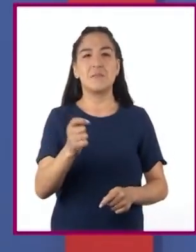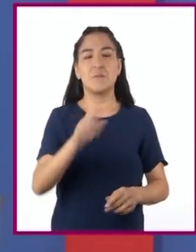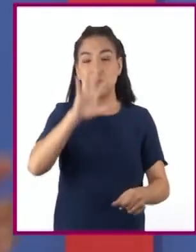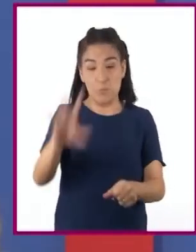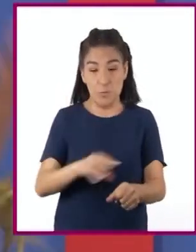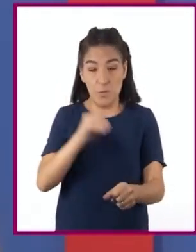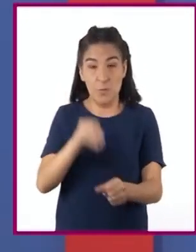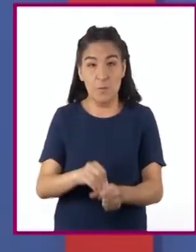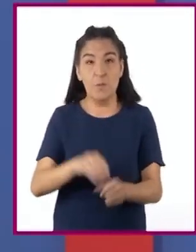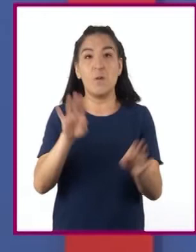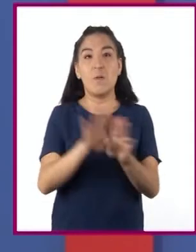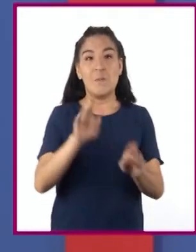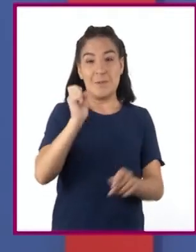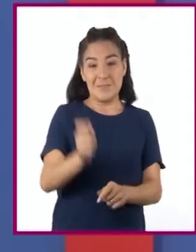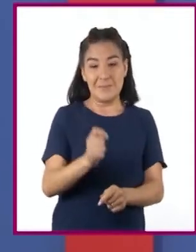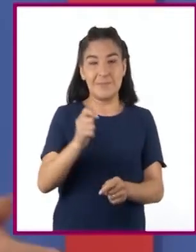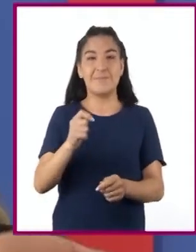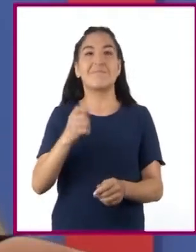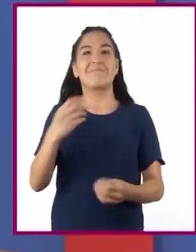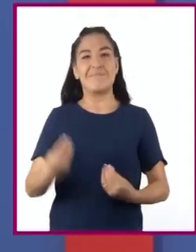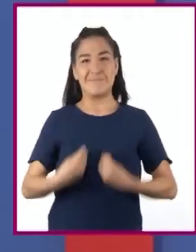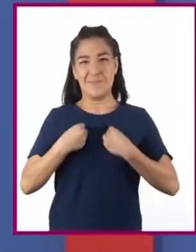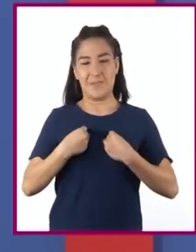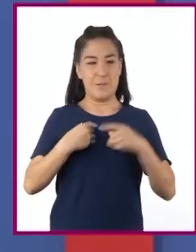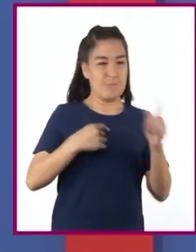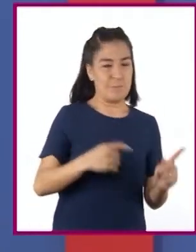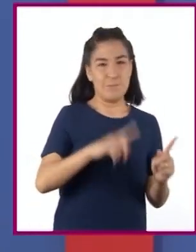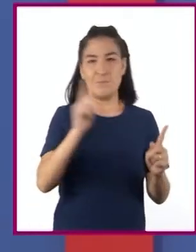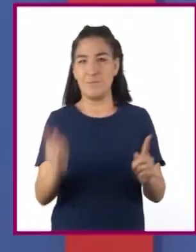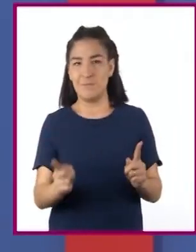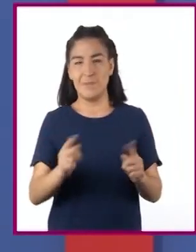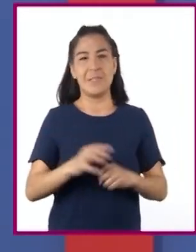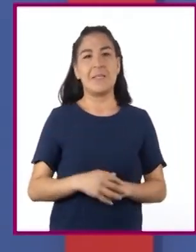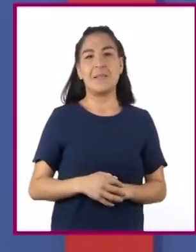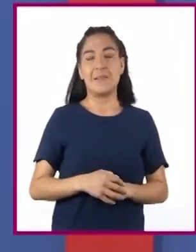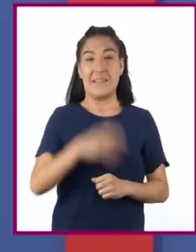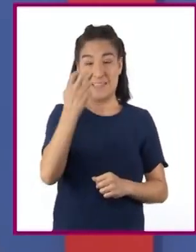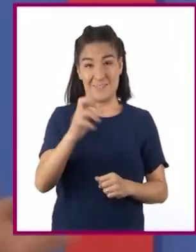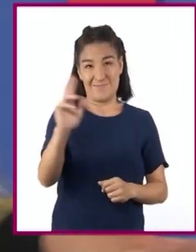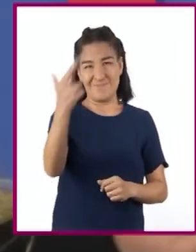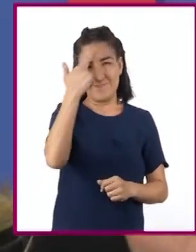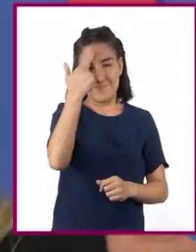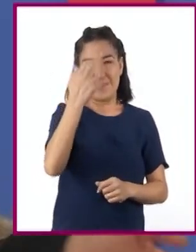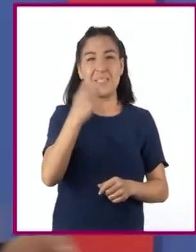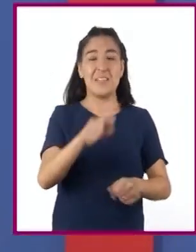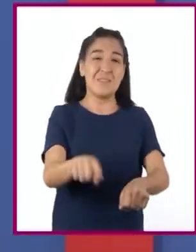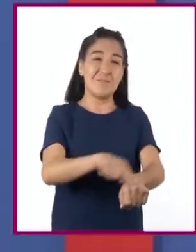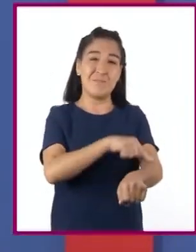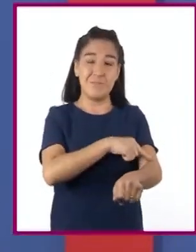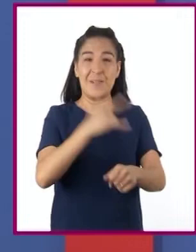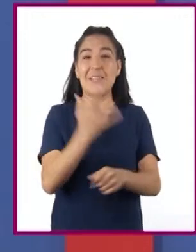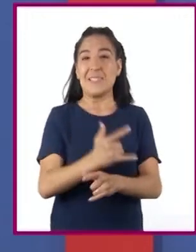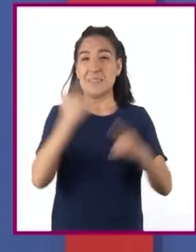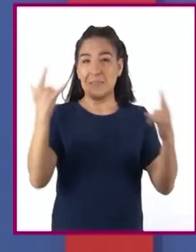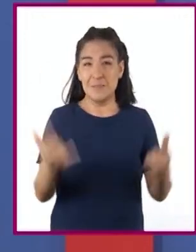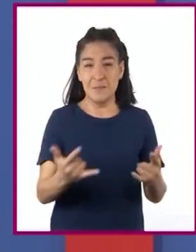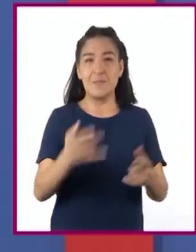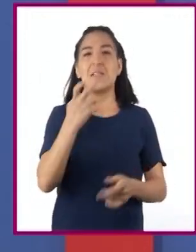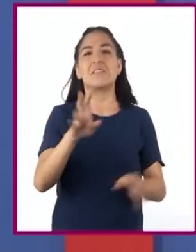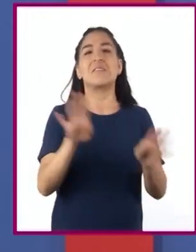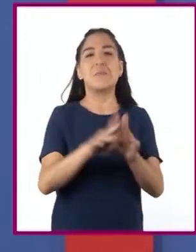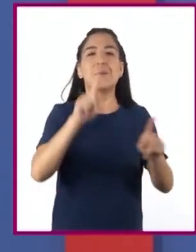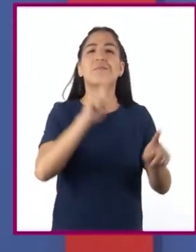completo y absoluto dominio de uno hacia el otro. Como recordarán, a lo largo de la historia han sido varias